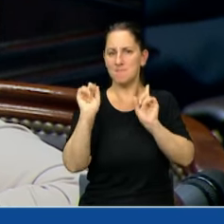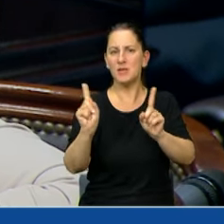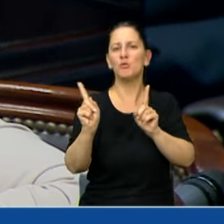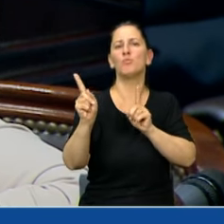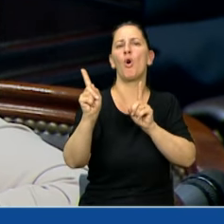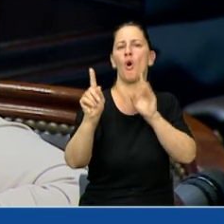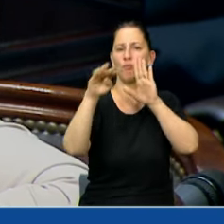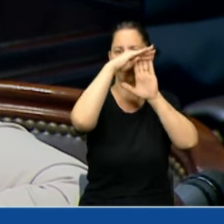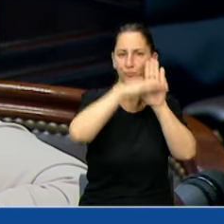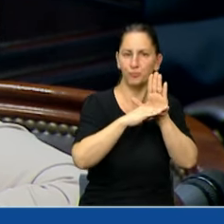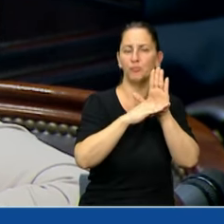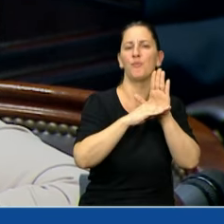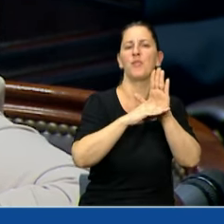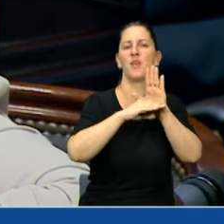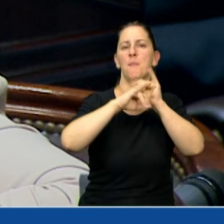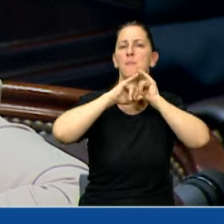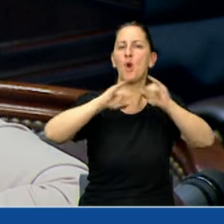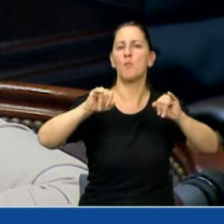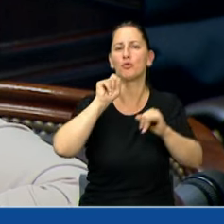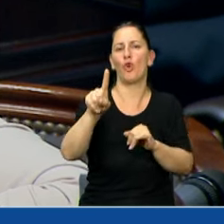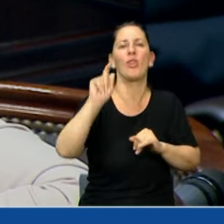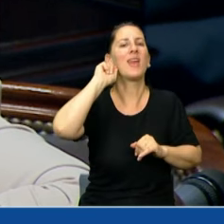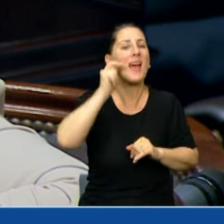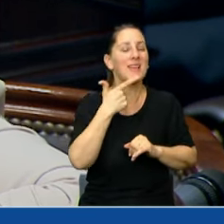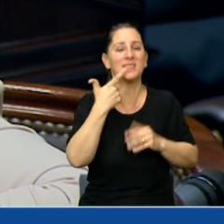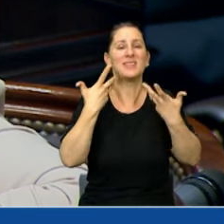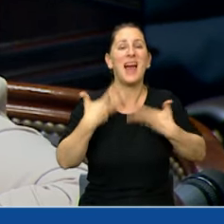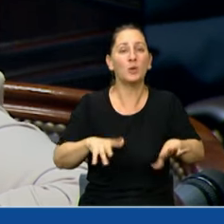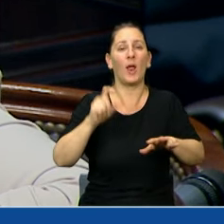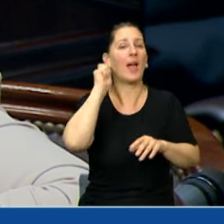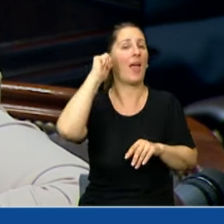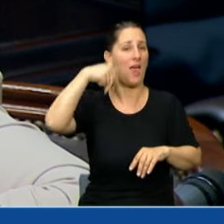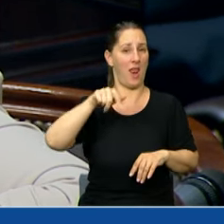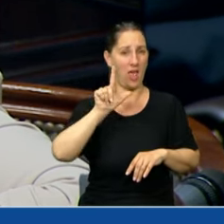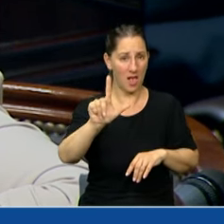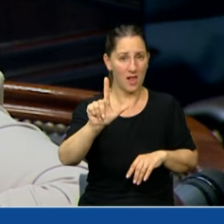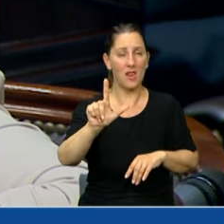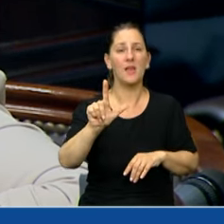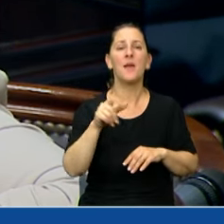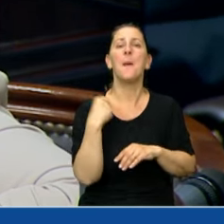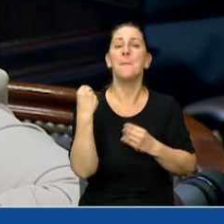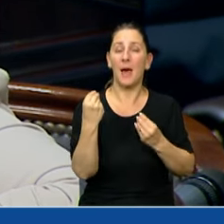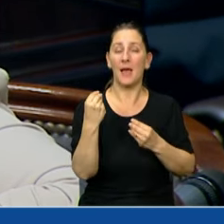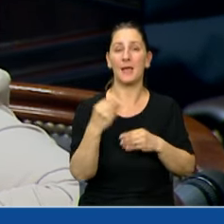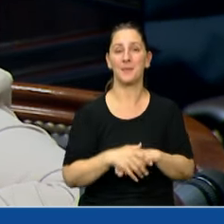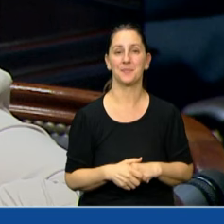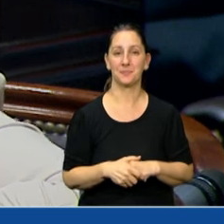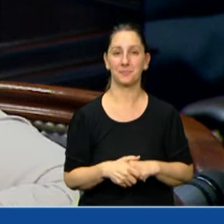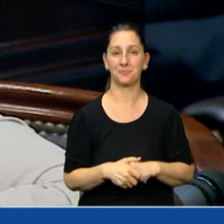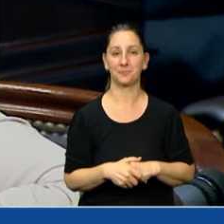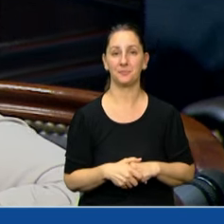este régimen de promoción eh de gas natural licuado eh para que también